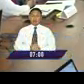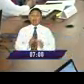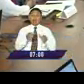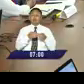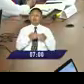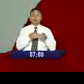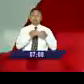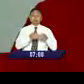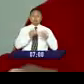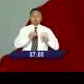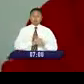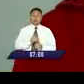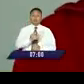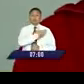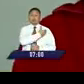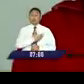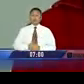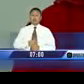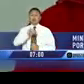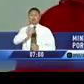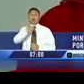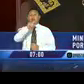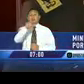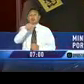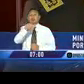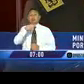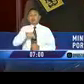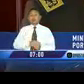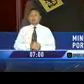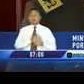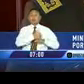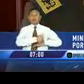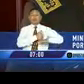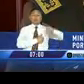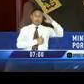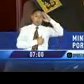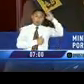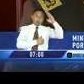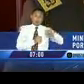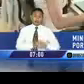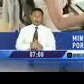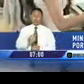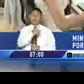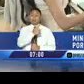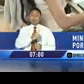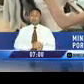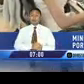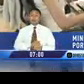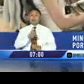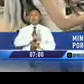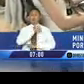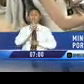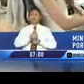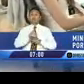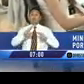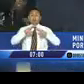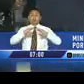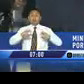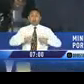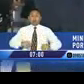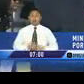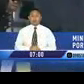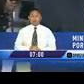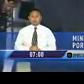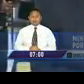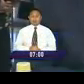también compareció el presidente de la CONAIE, Leonidas Issa, el comandante de la policía, Fausto Salinas, y el director de inteligencia,